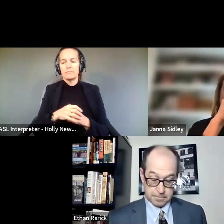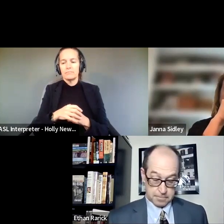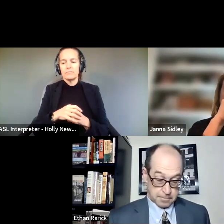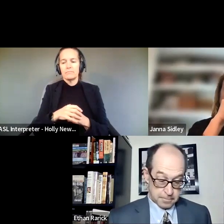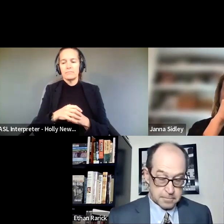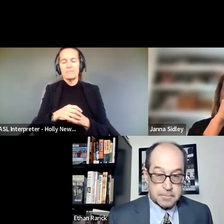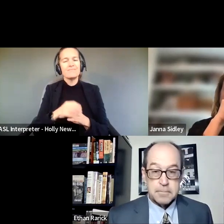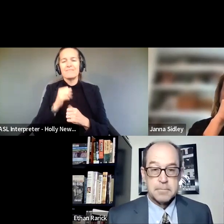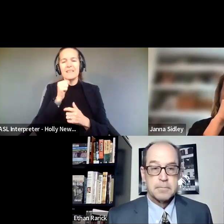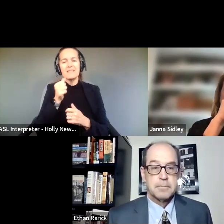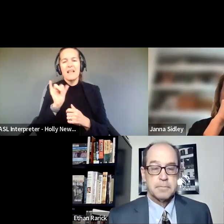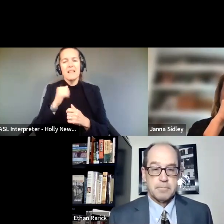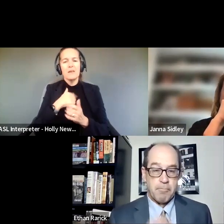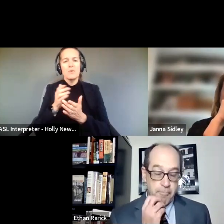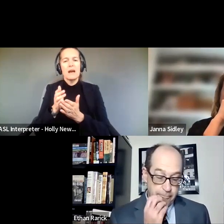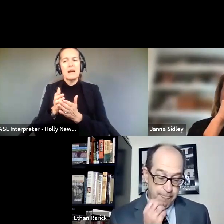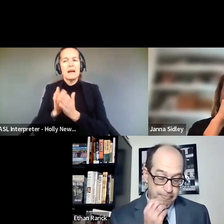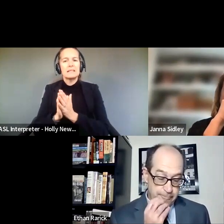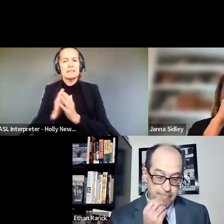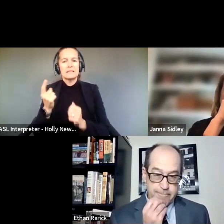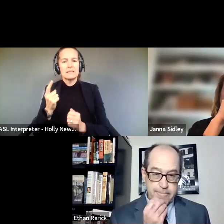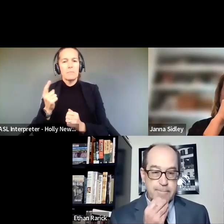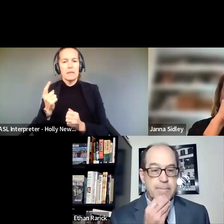Los centros regionales no son